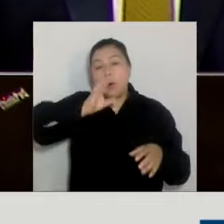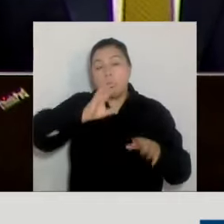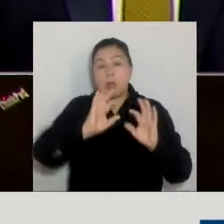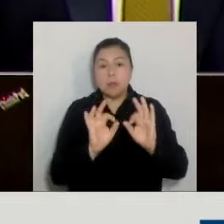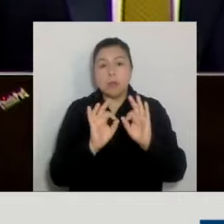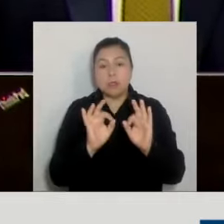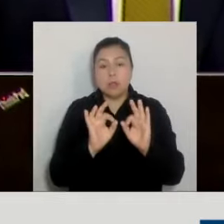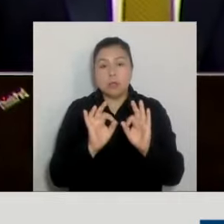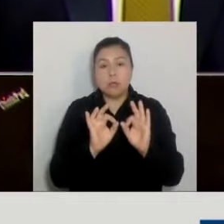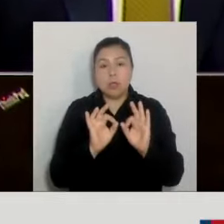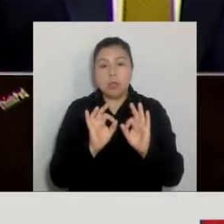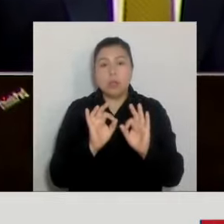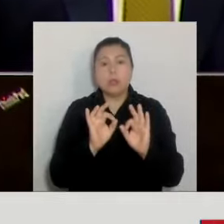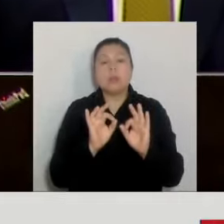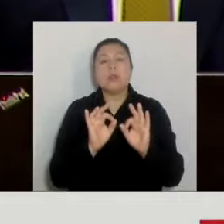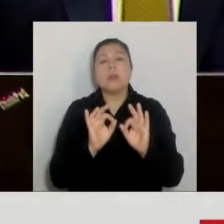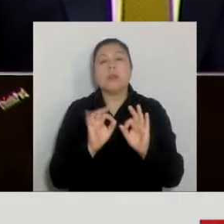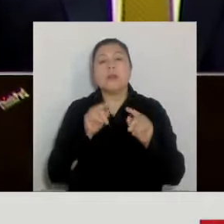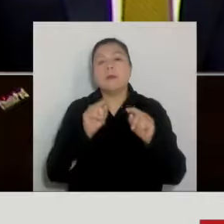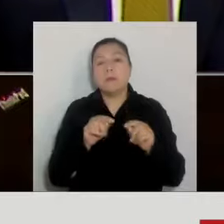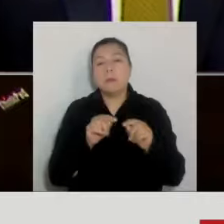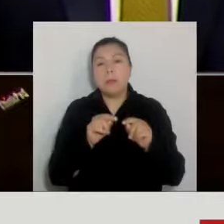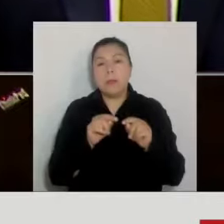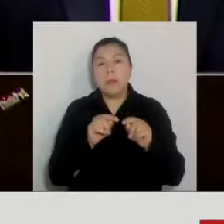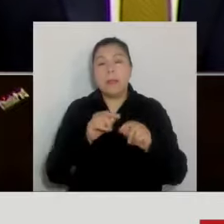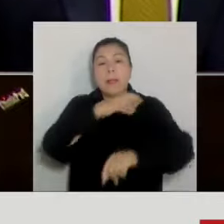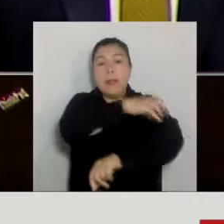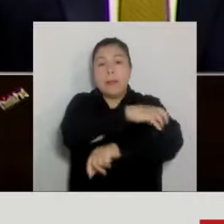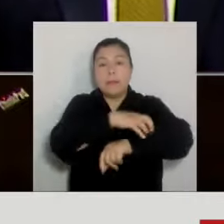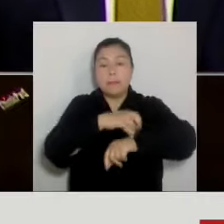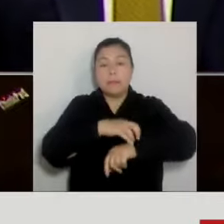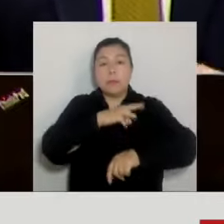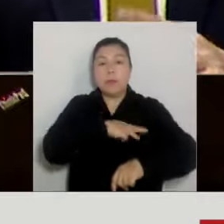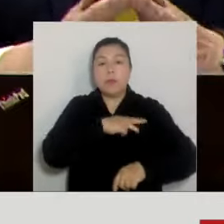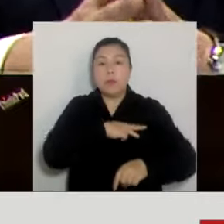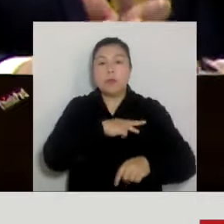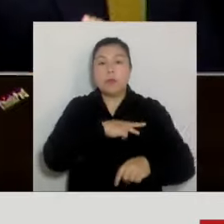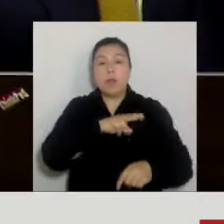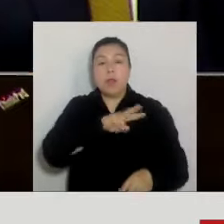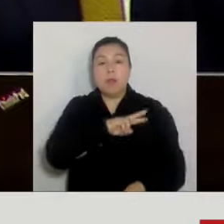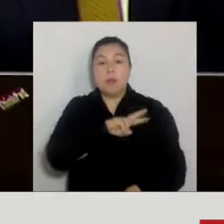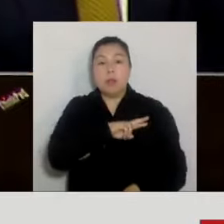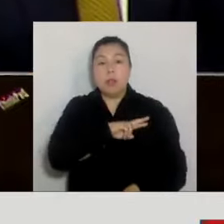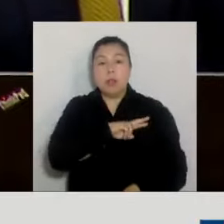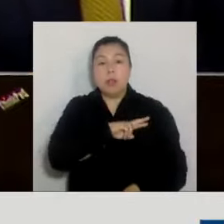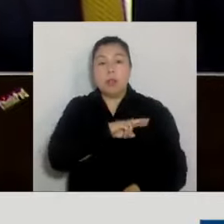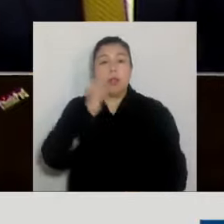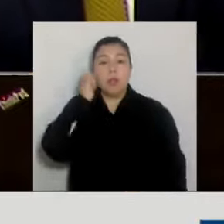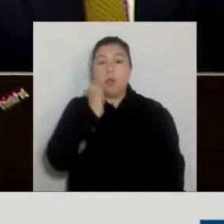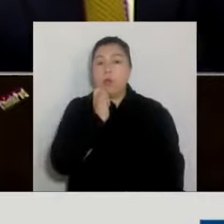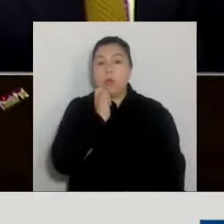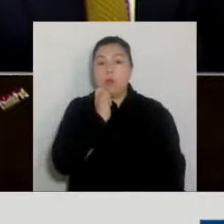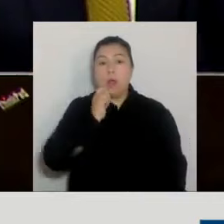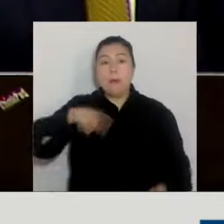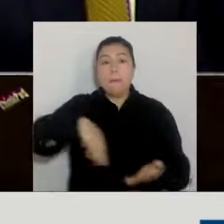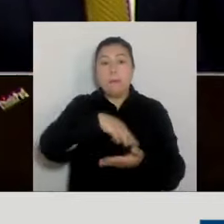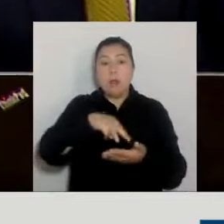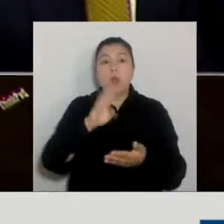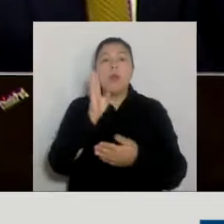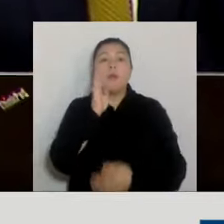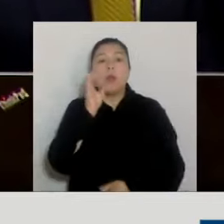Durante los eventos climáticos que afectaron las regiones metropolitana Valparaíso o'higins maule bío bío y